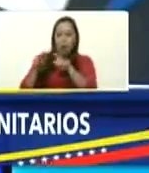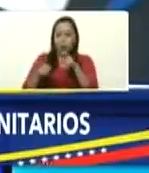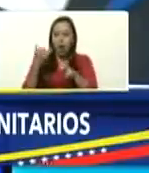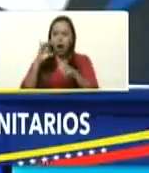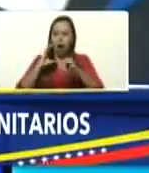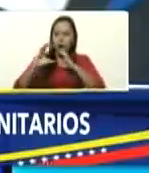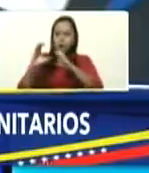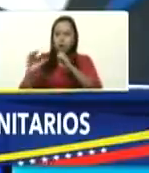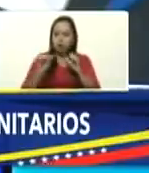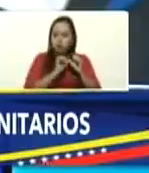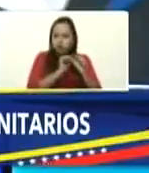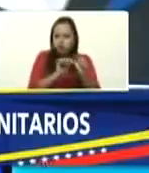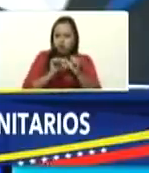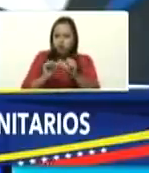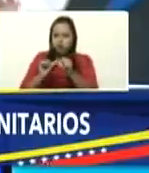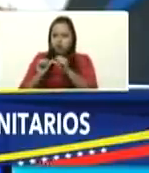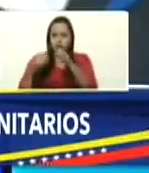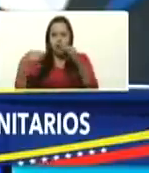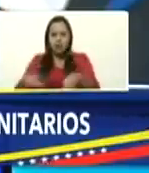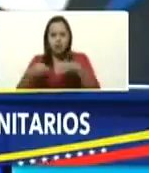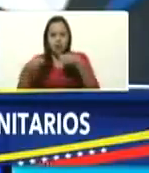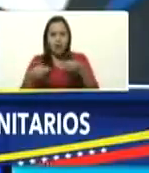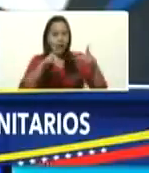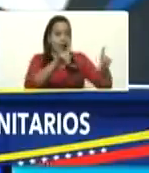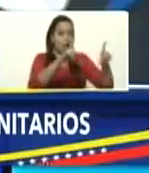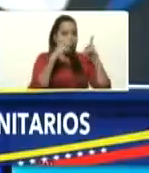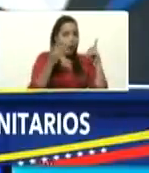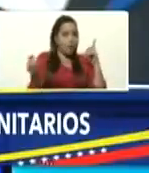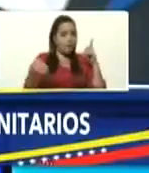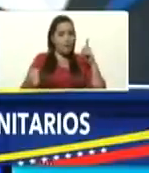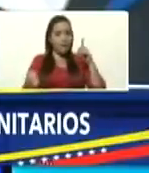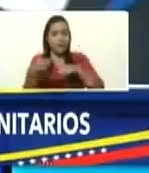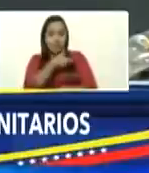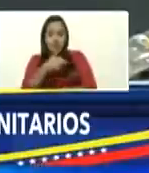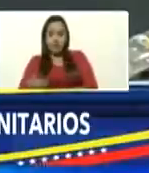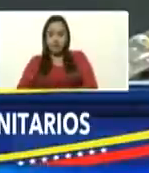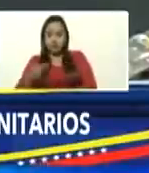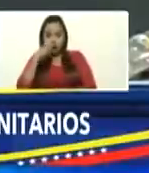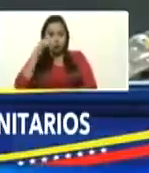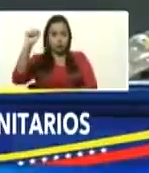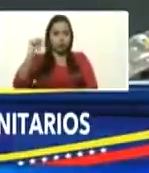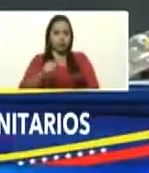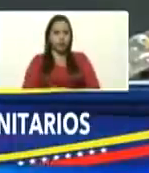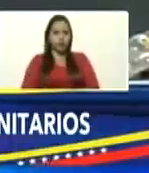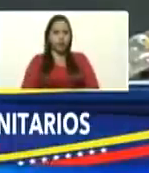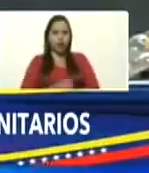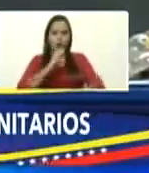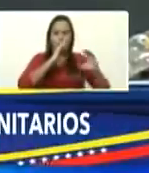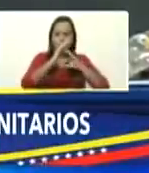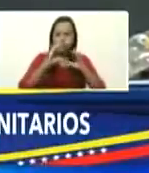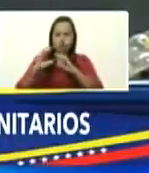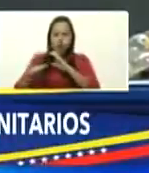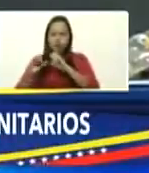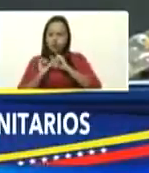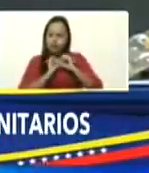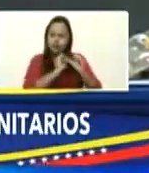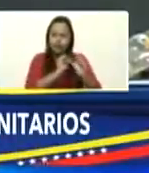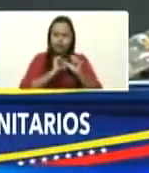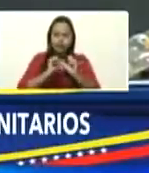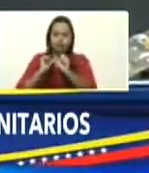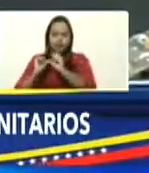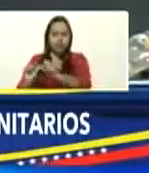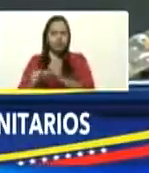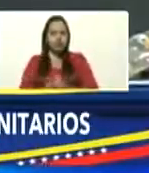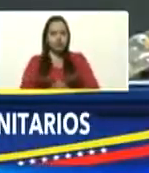comunicación permanente entre La Guaira y el presidente de la República, comunicación permanente.